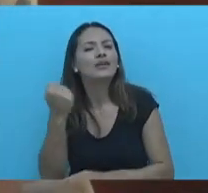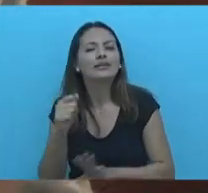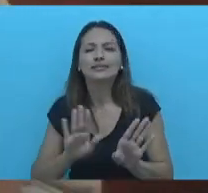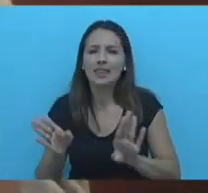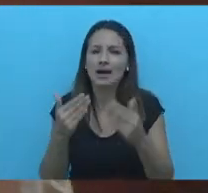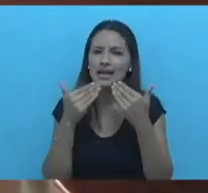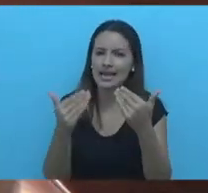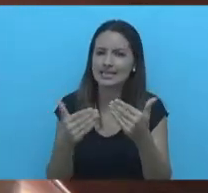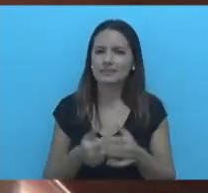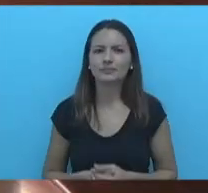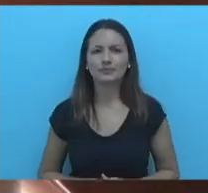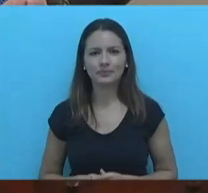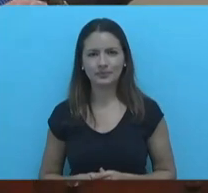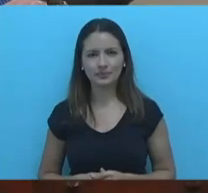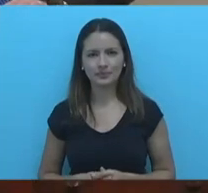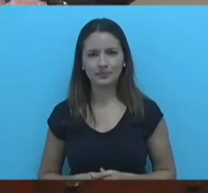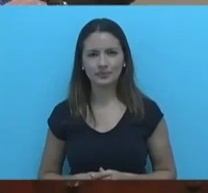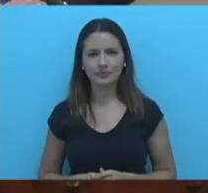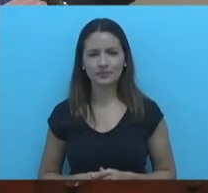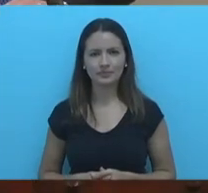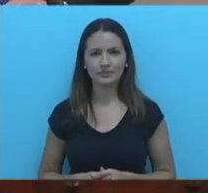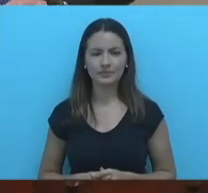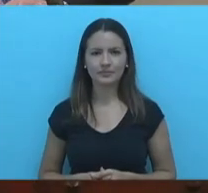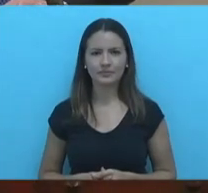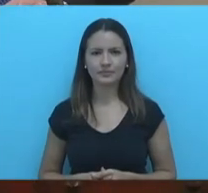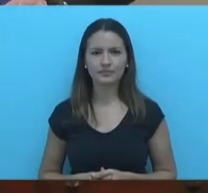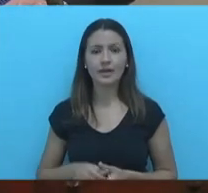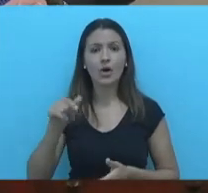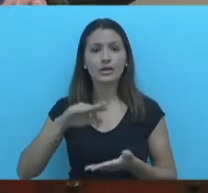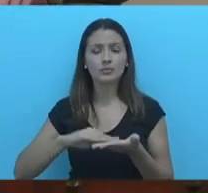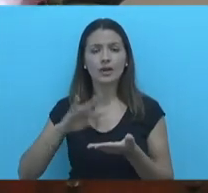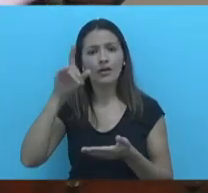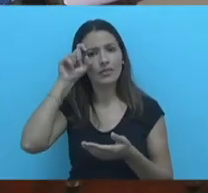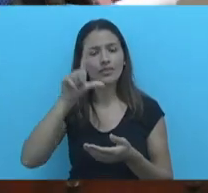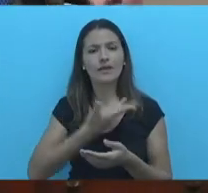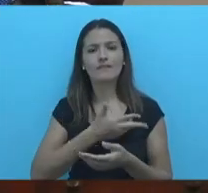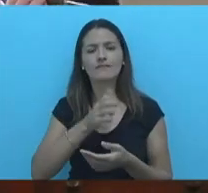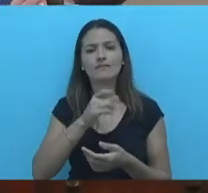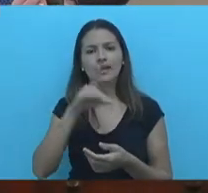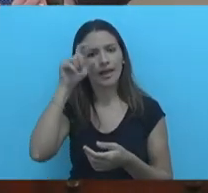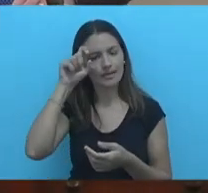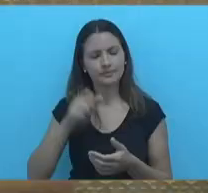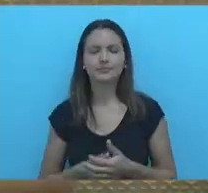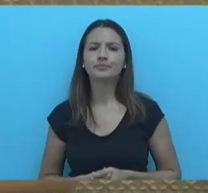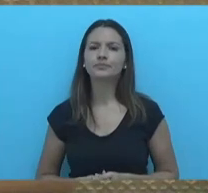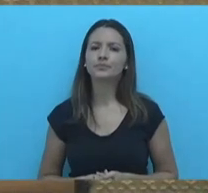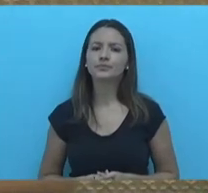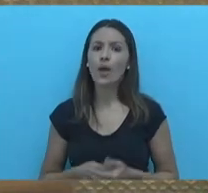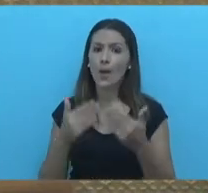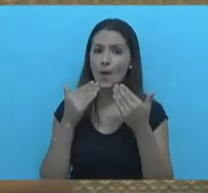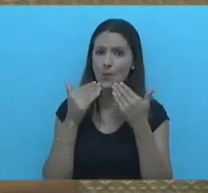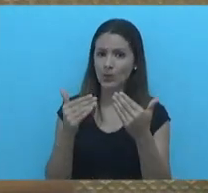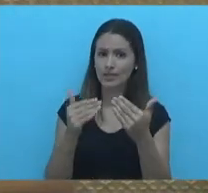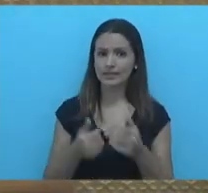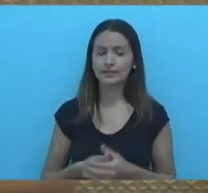señor presidente. Gracias, diputado. Diputado Belfrade, tiene usted la palabra. Muchas gracias, señor presidente. Esta semana, en